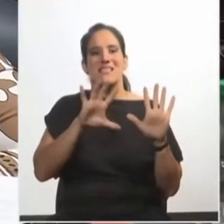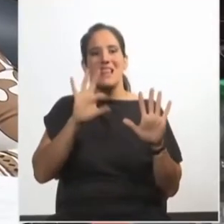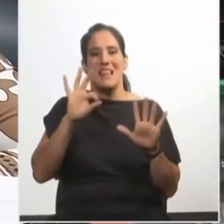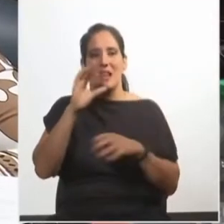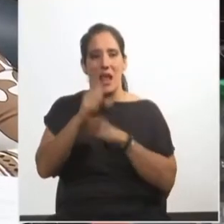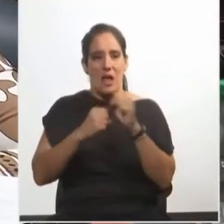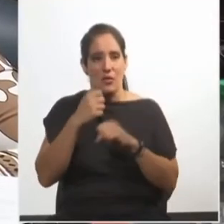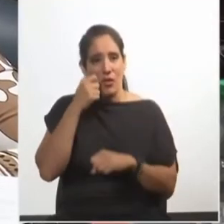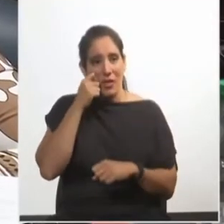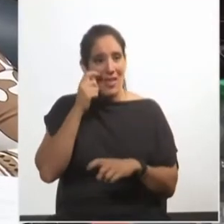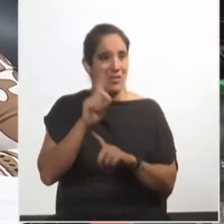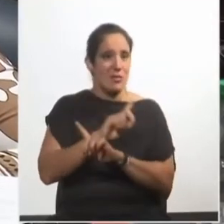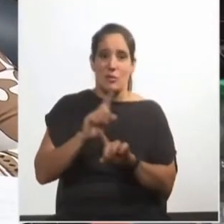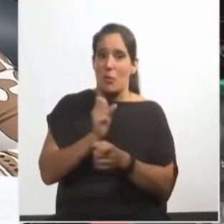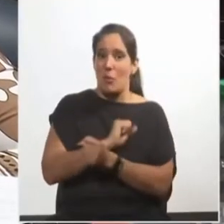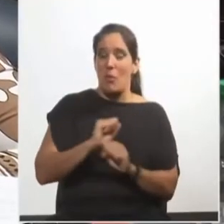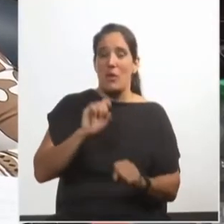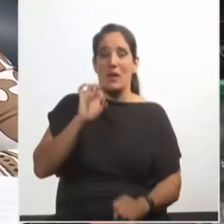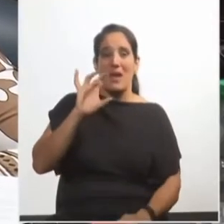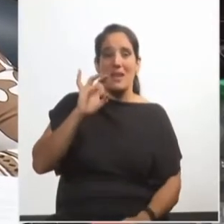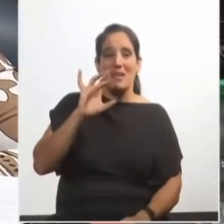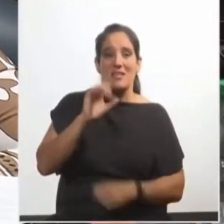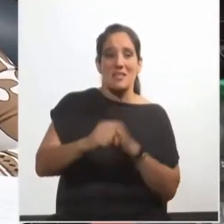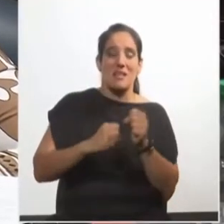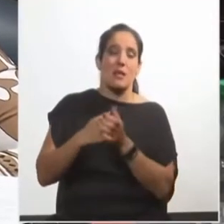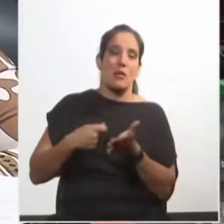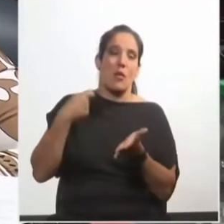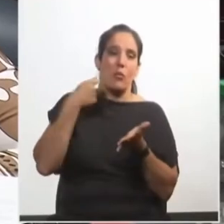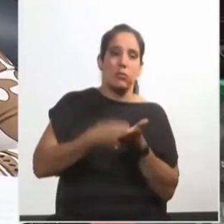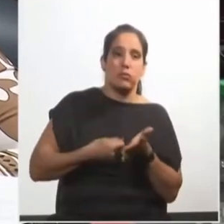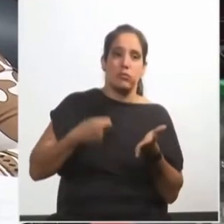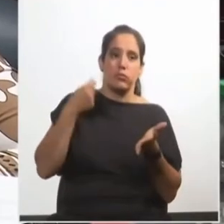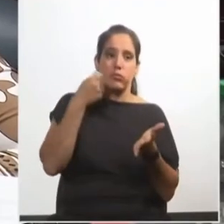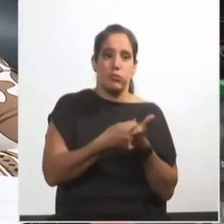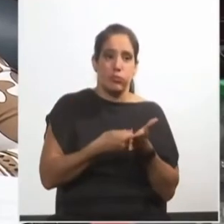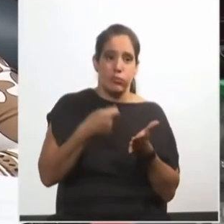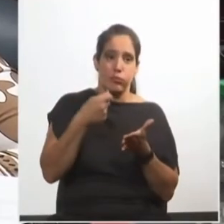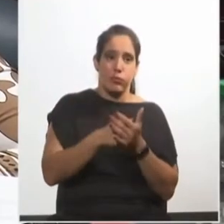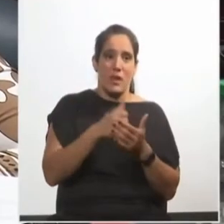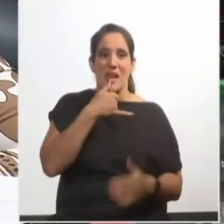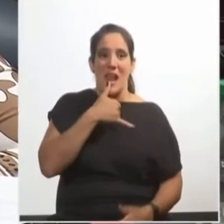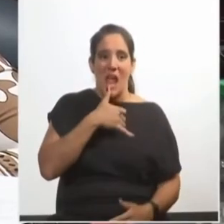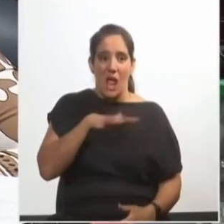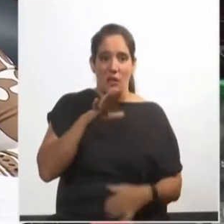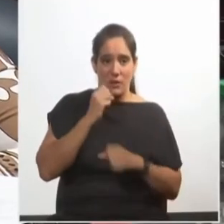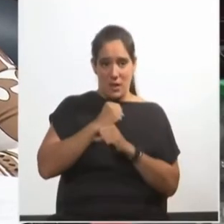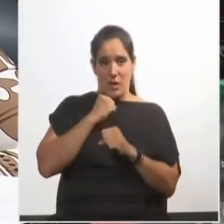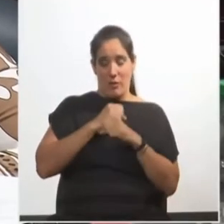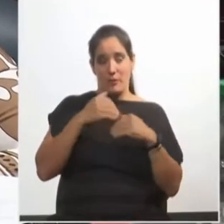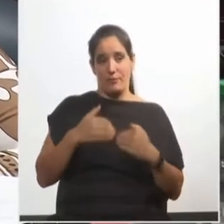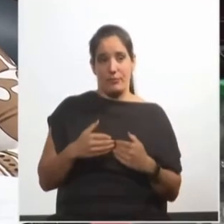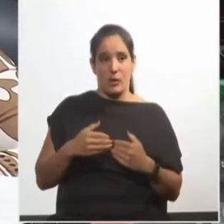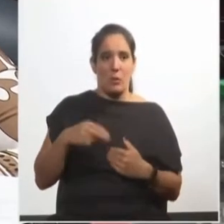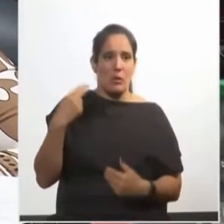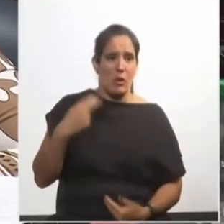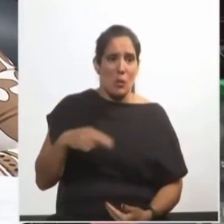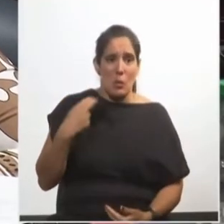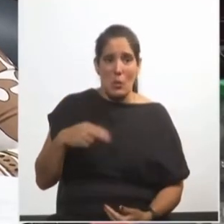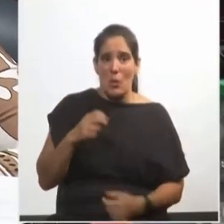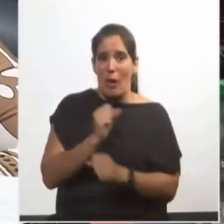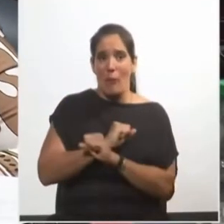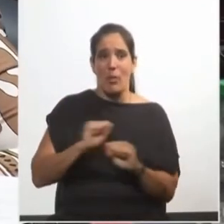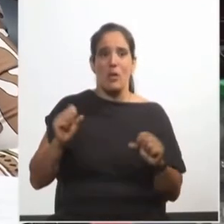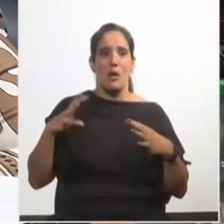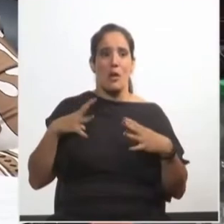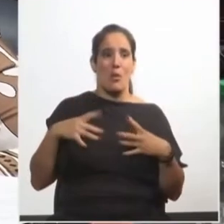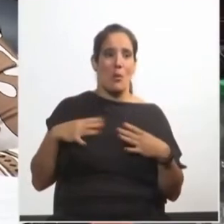haber alcanzado 15 años de aportes registrados en sus historias laborales, por lo que nunca van a